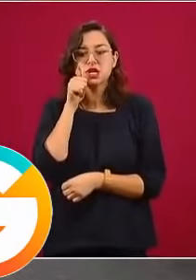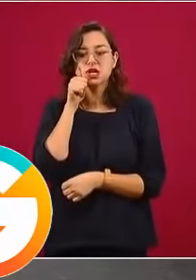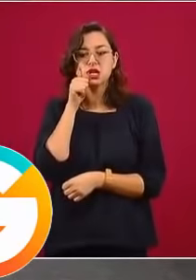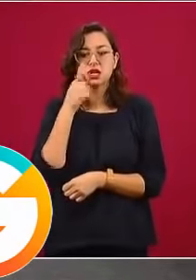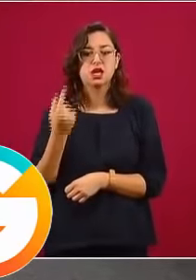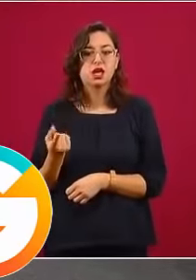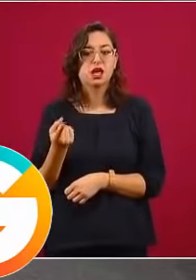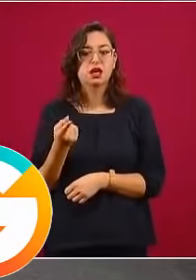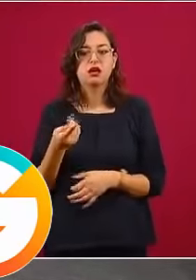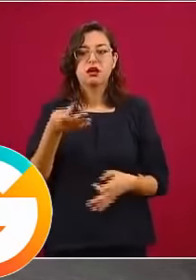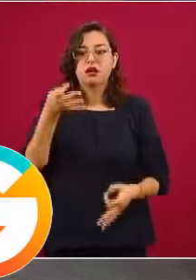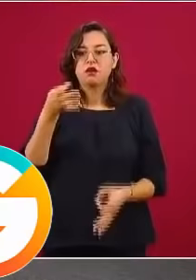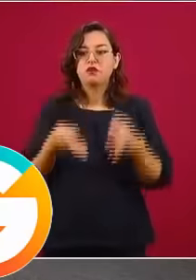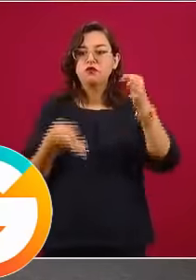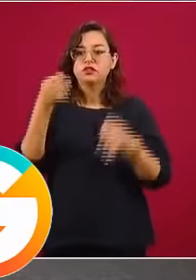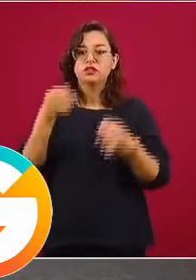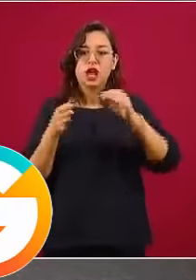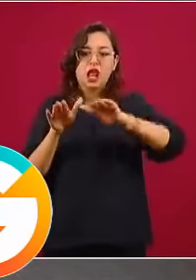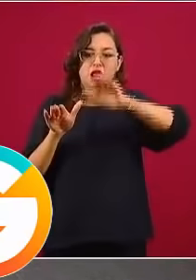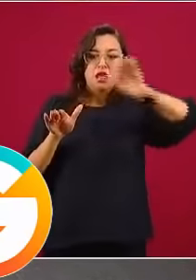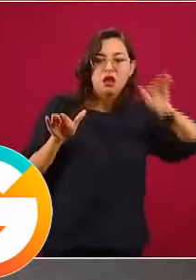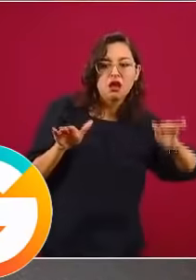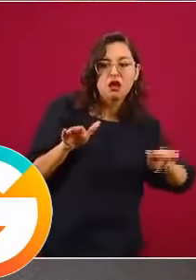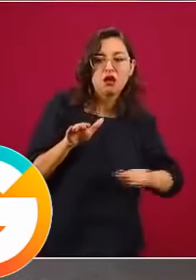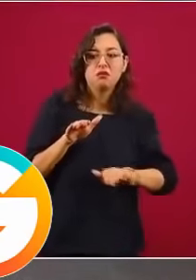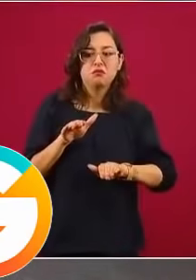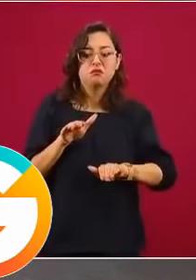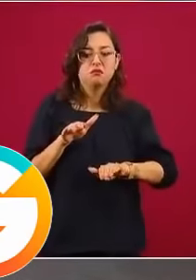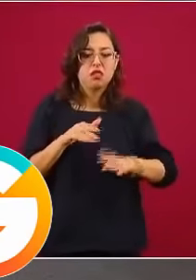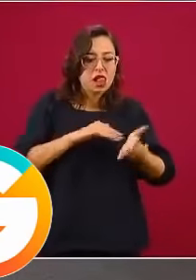lo dejan en libertad.